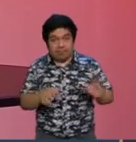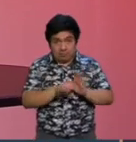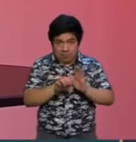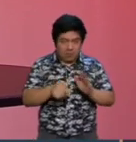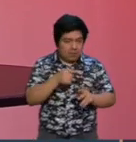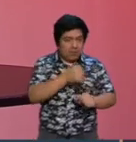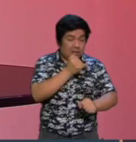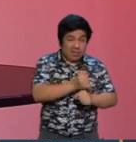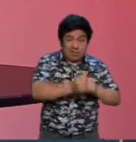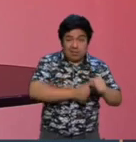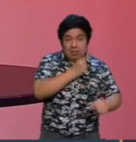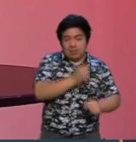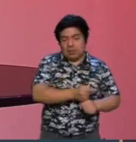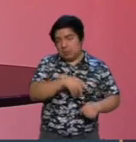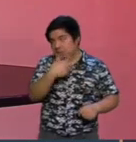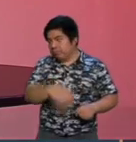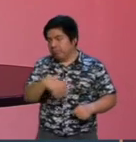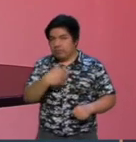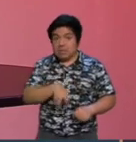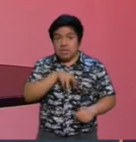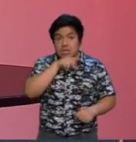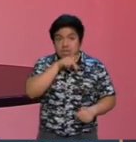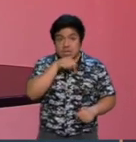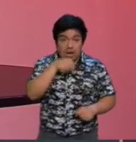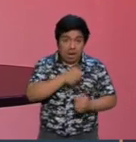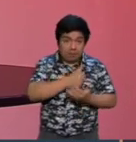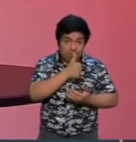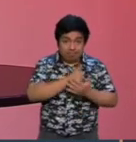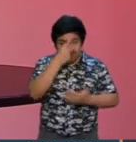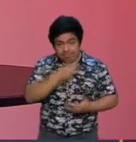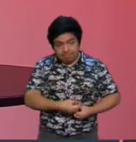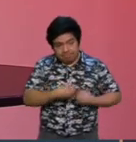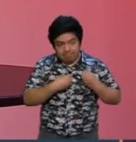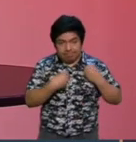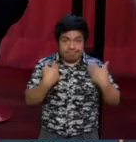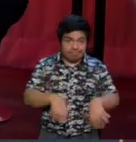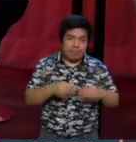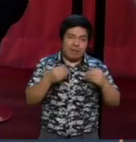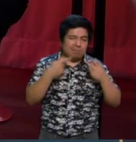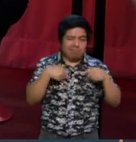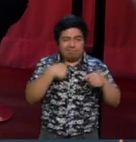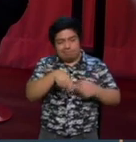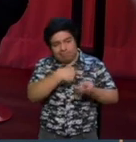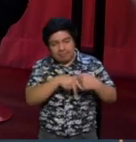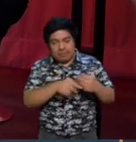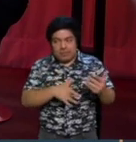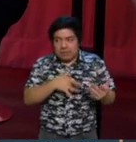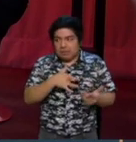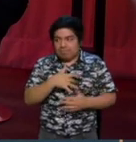inseguridad es hoy por hoy el tema que más preocupa a quienes habitamos en esta ciudad. Hoy muchas de las personas que aquí habitamos no nos